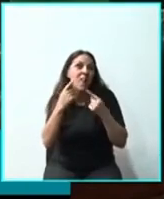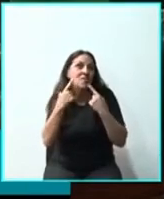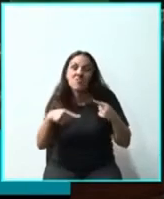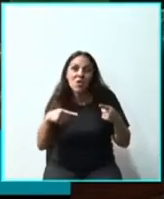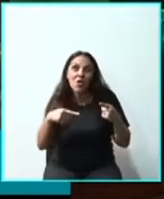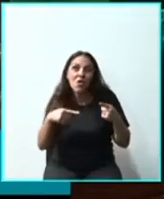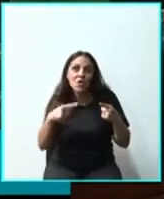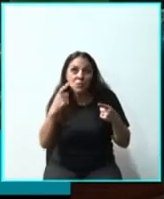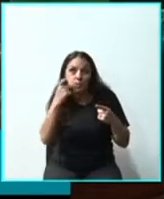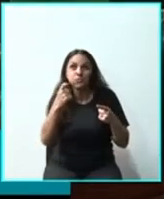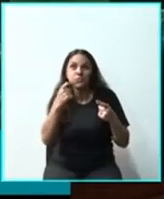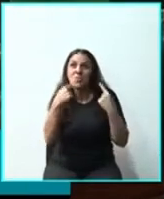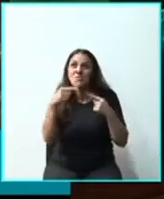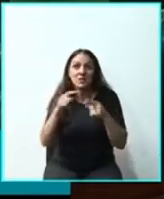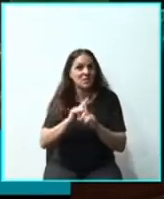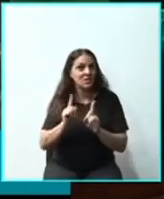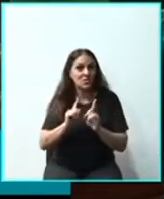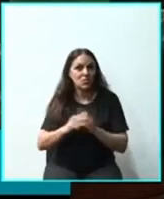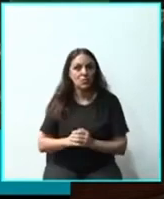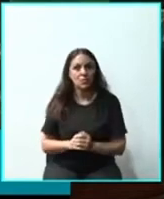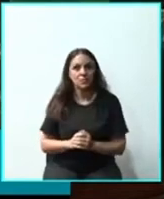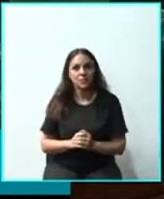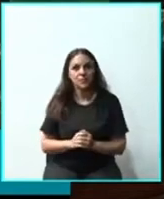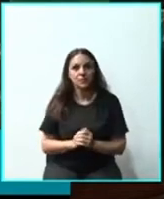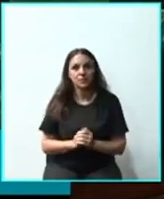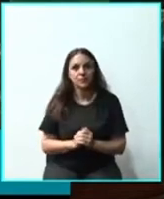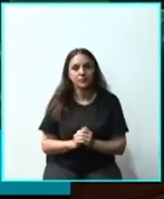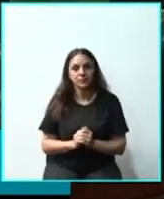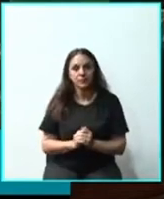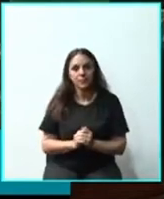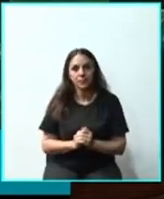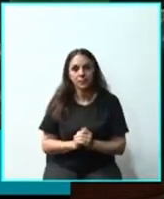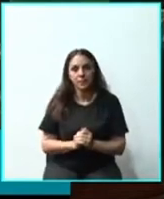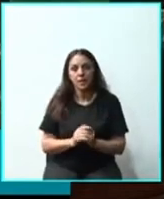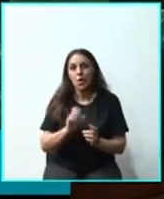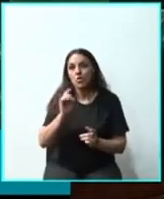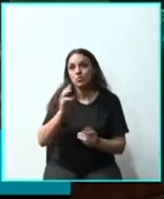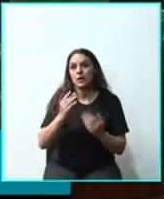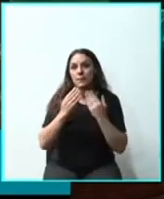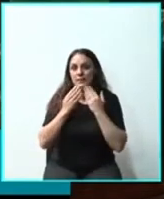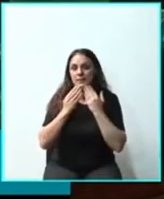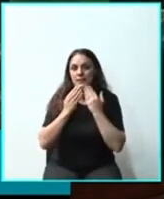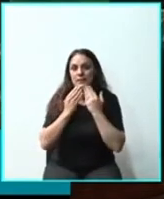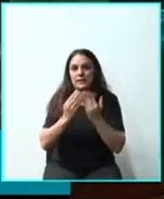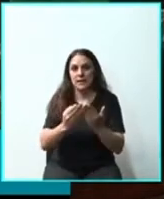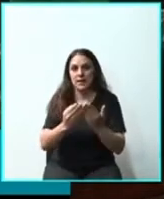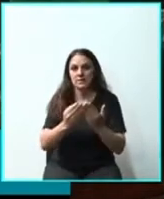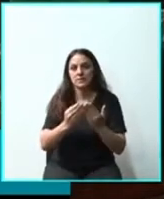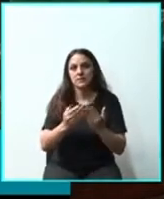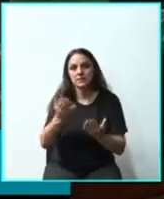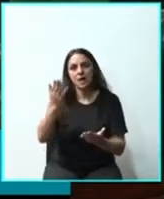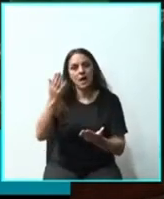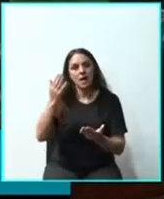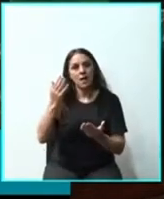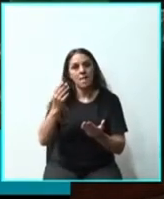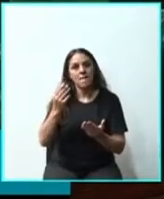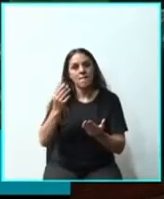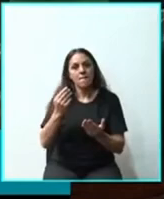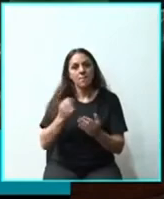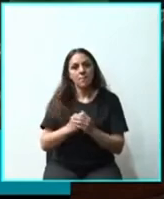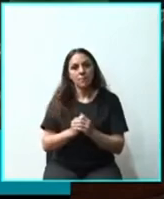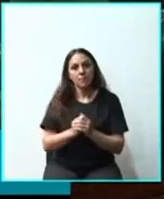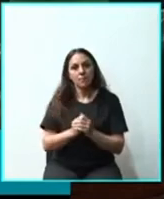creo haber sido claro. Simplemente algunos agradecimientos antes de poner en